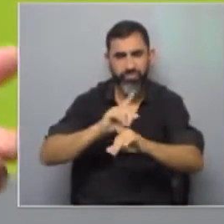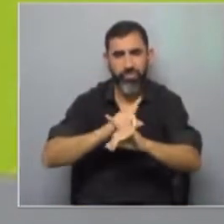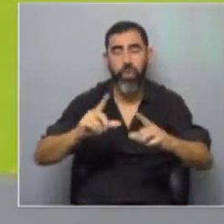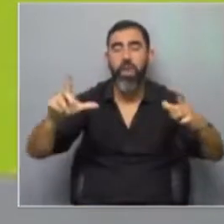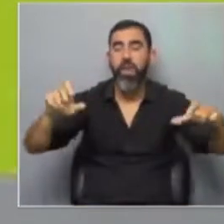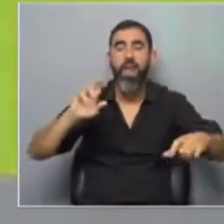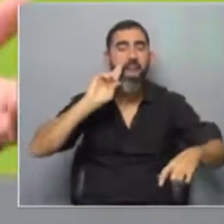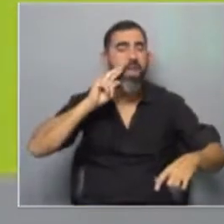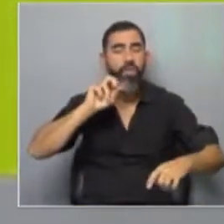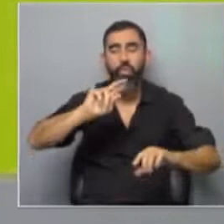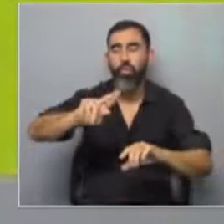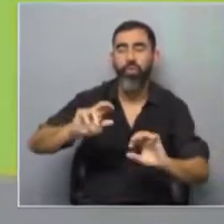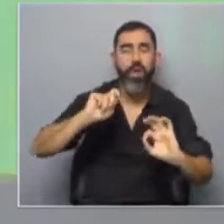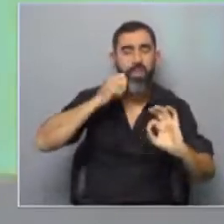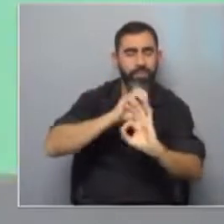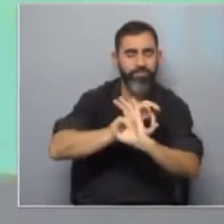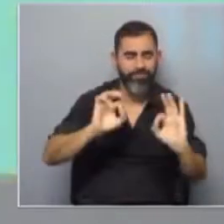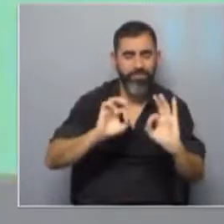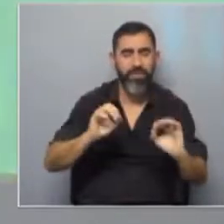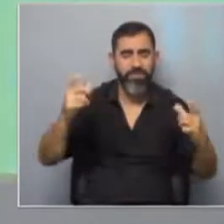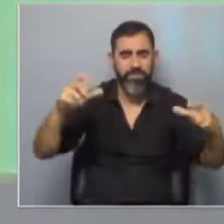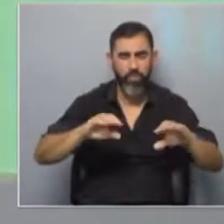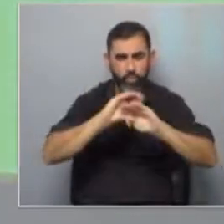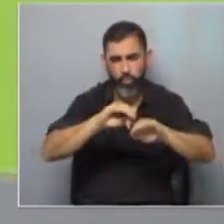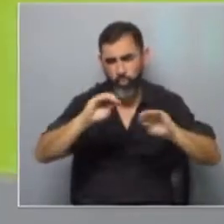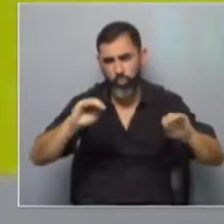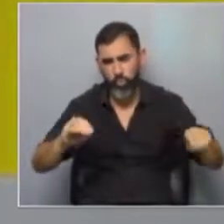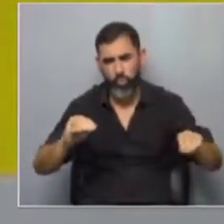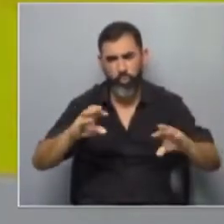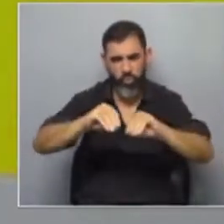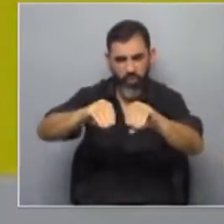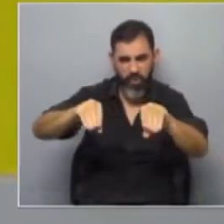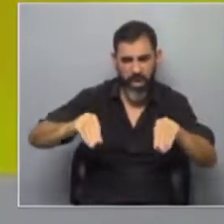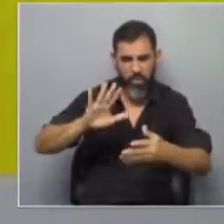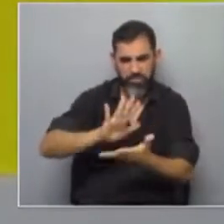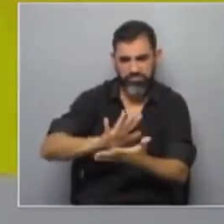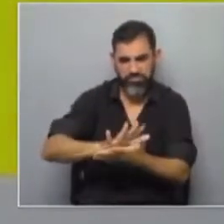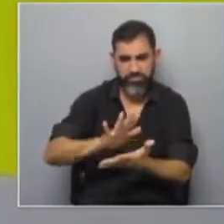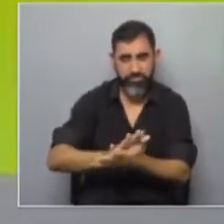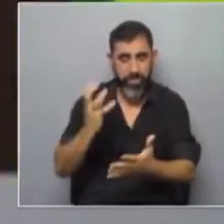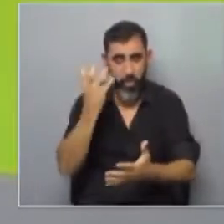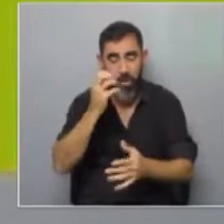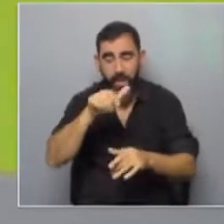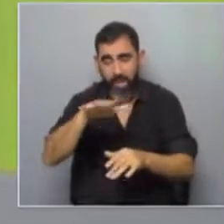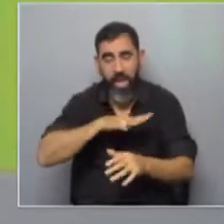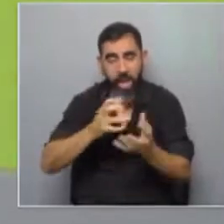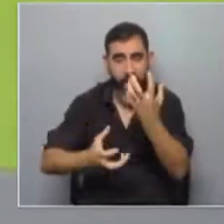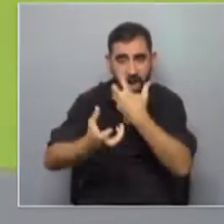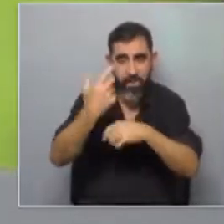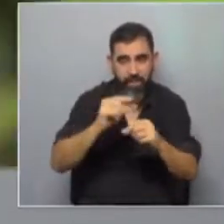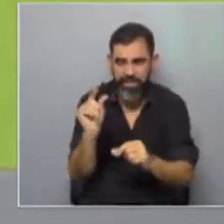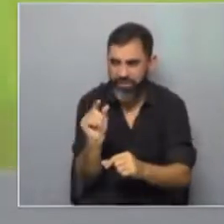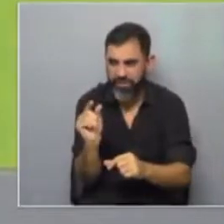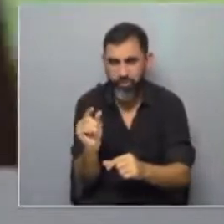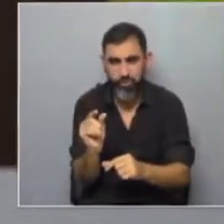y que están solo ahí, podés pensar que bueno, ese charco me está siendo un impedimento para que yo obtenga un poquito más, claro. unos kilos más